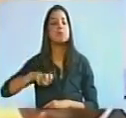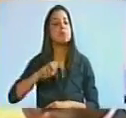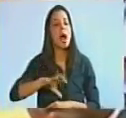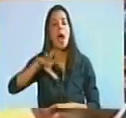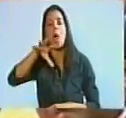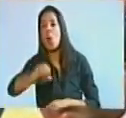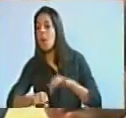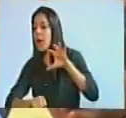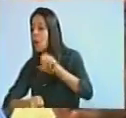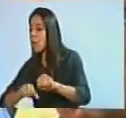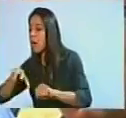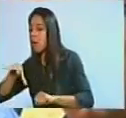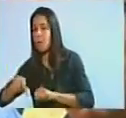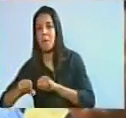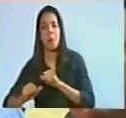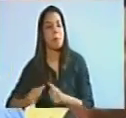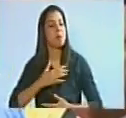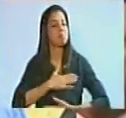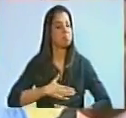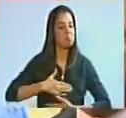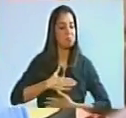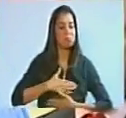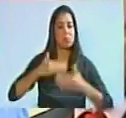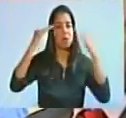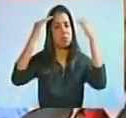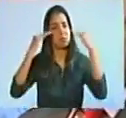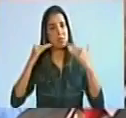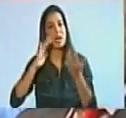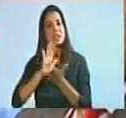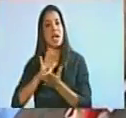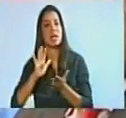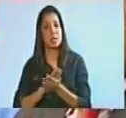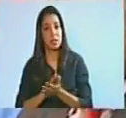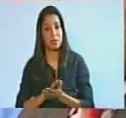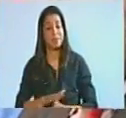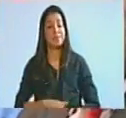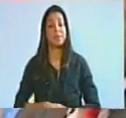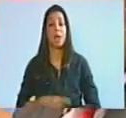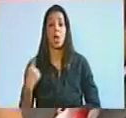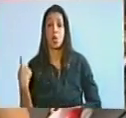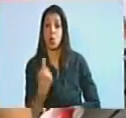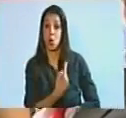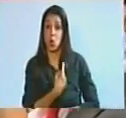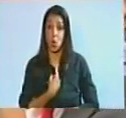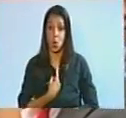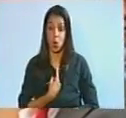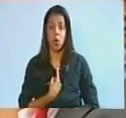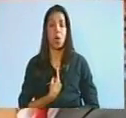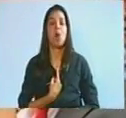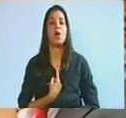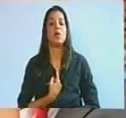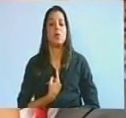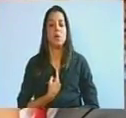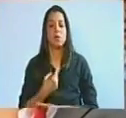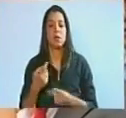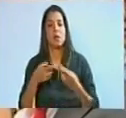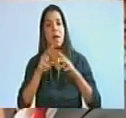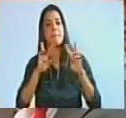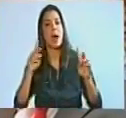productos acordados que se necesitan. También nosotros, a través de la paz